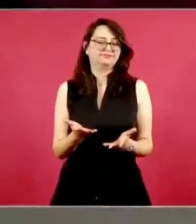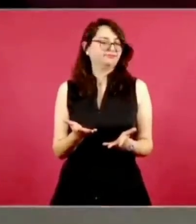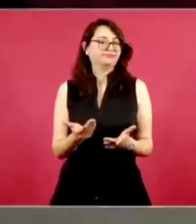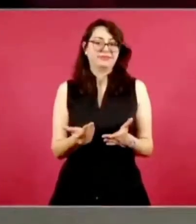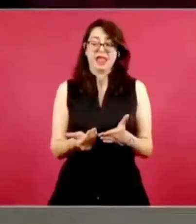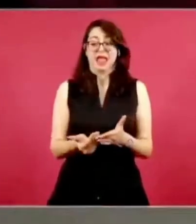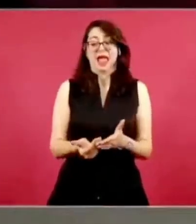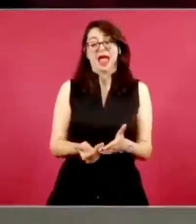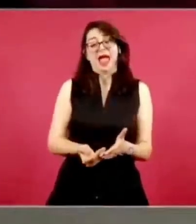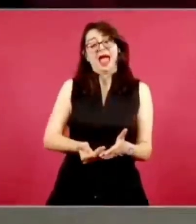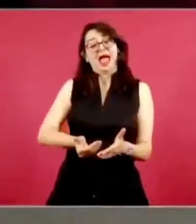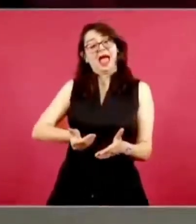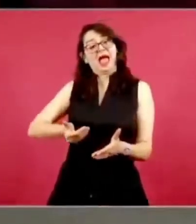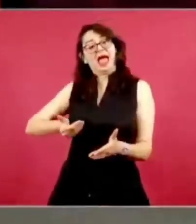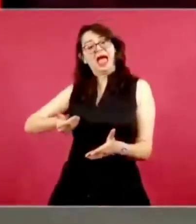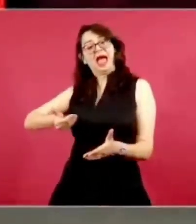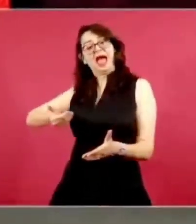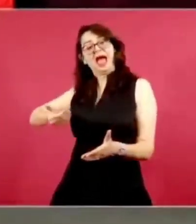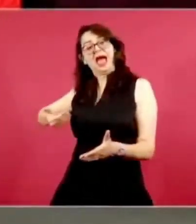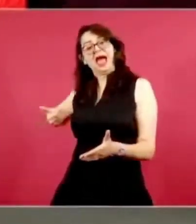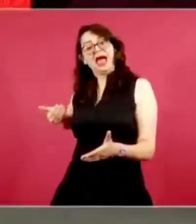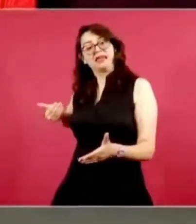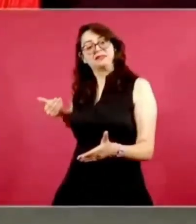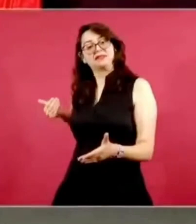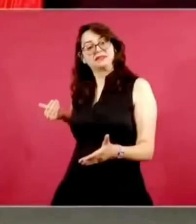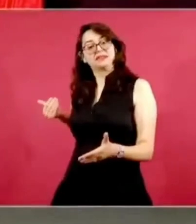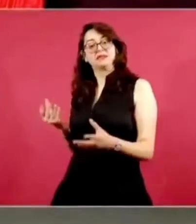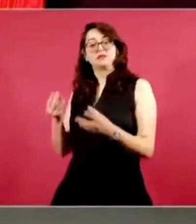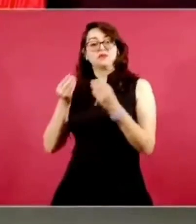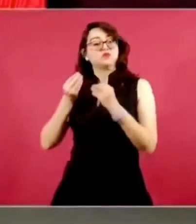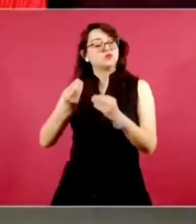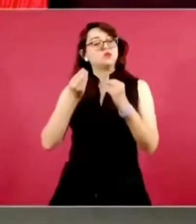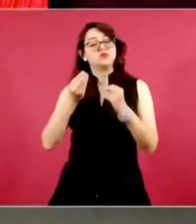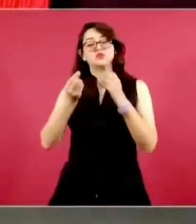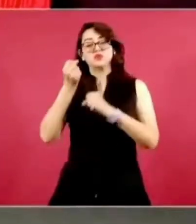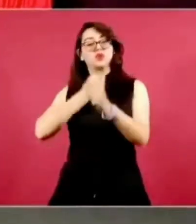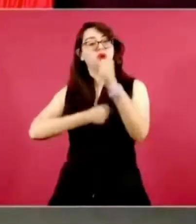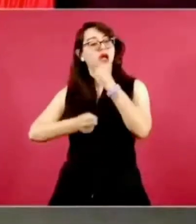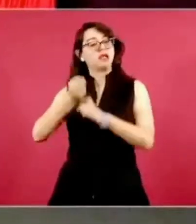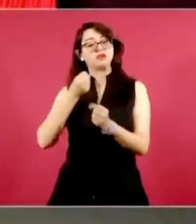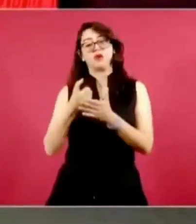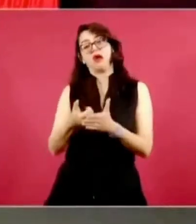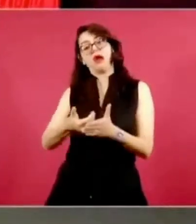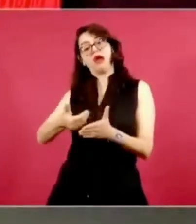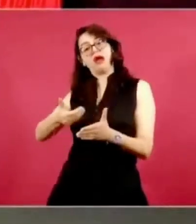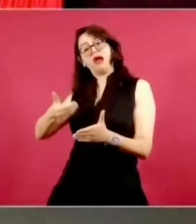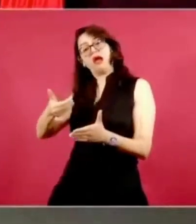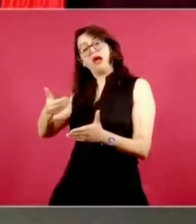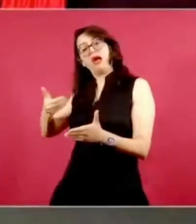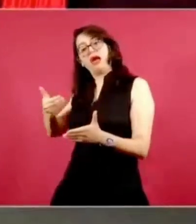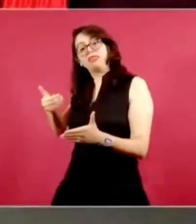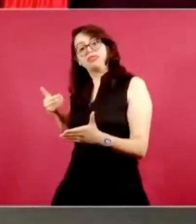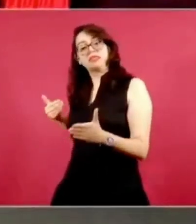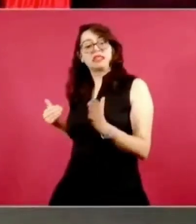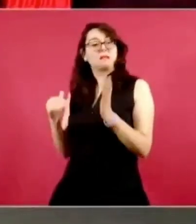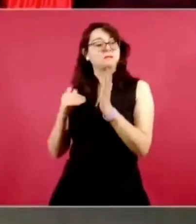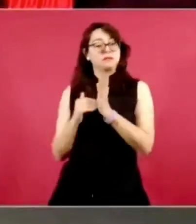miles de años atrás habían florecido en México grandes